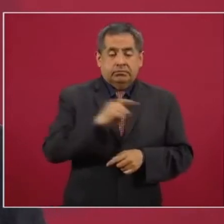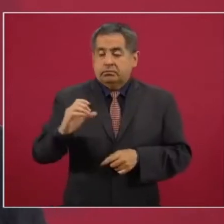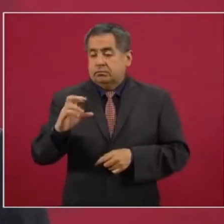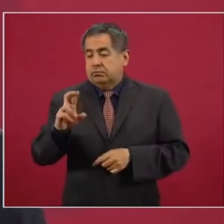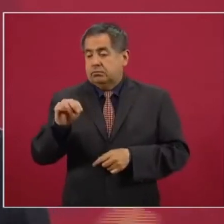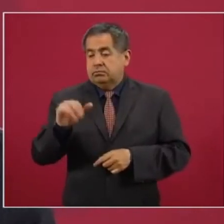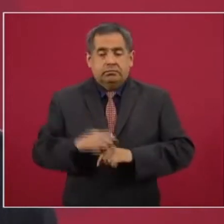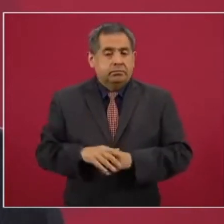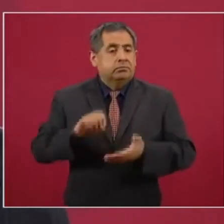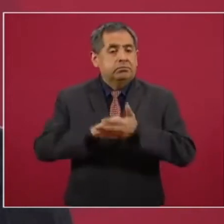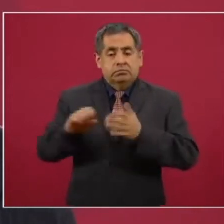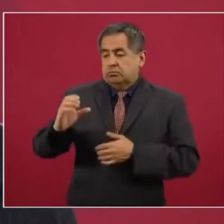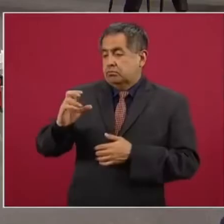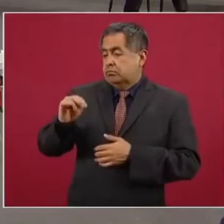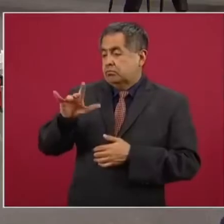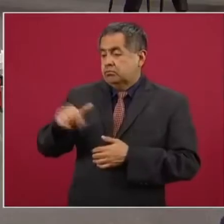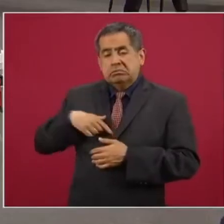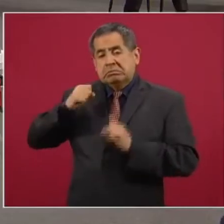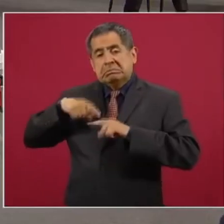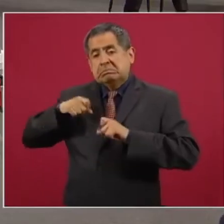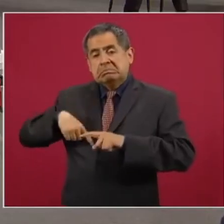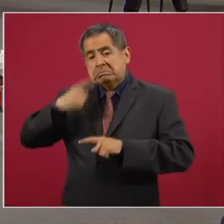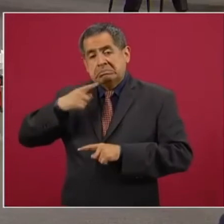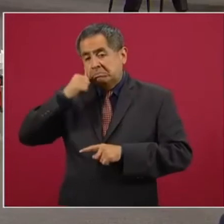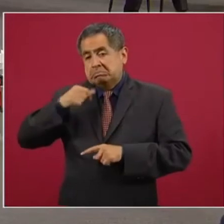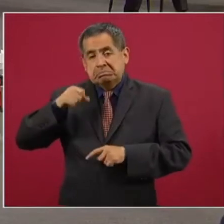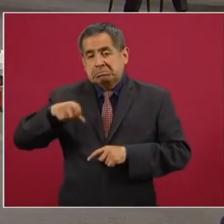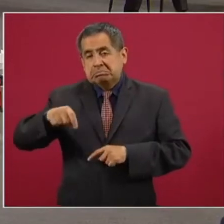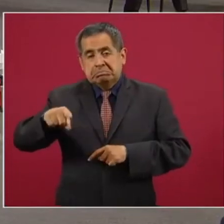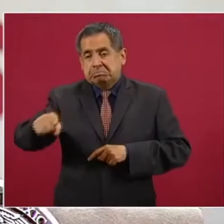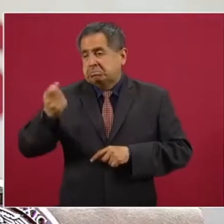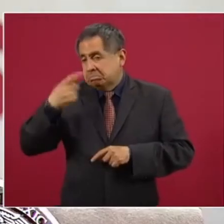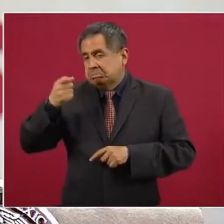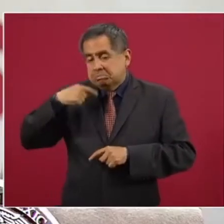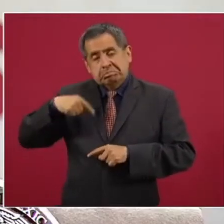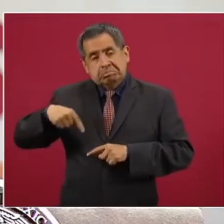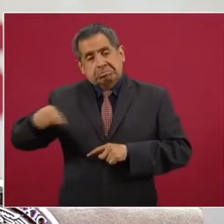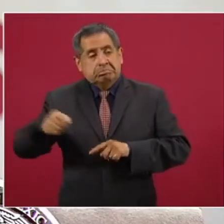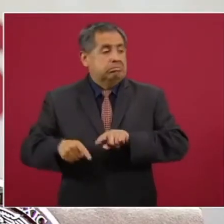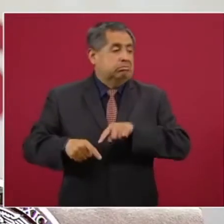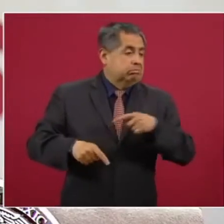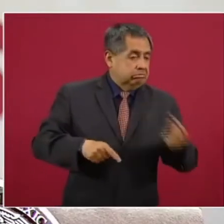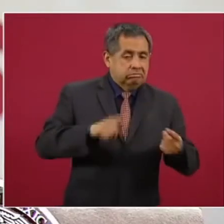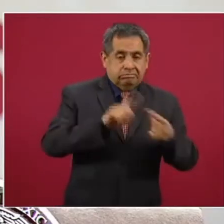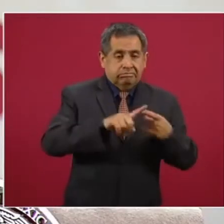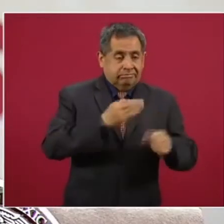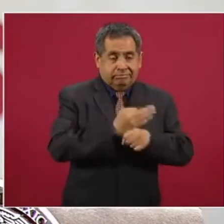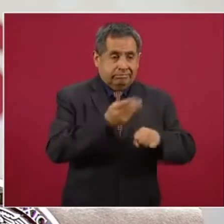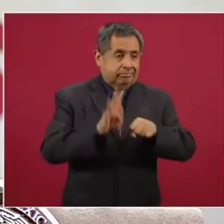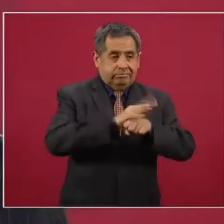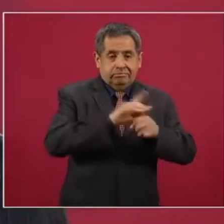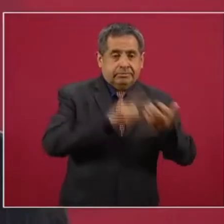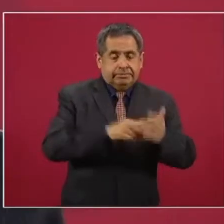tiene diabetes no deja de tener diabetes, quien tiene hipertensión no deja de tener hipertensión, porque son enfermedades crónicas de larga